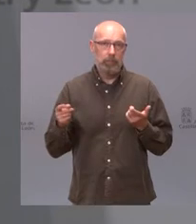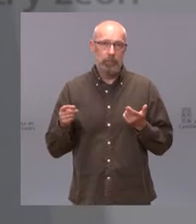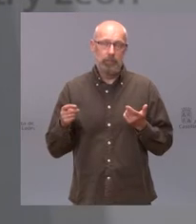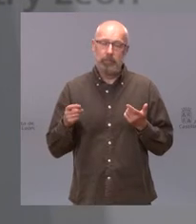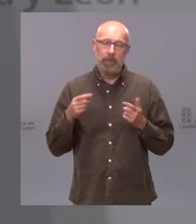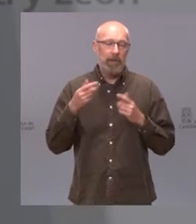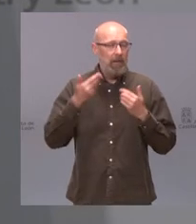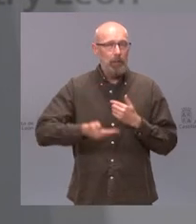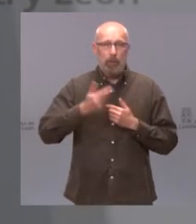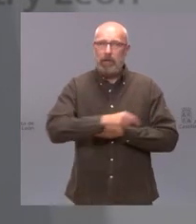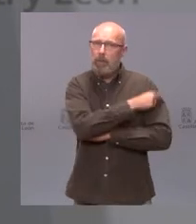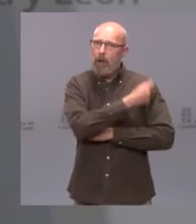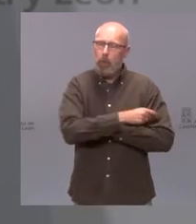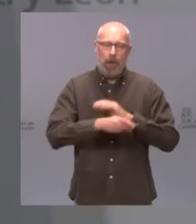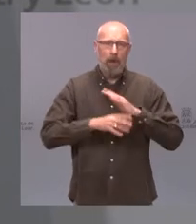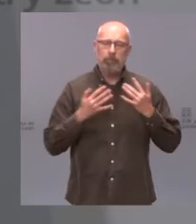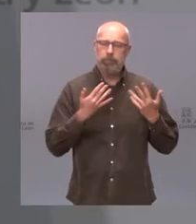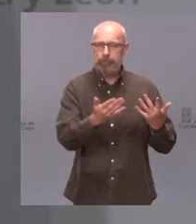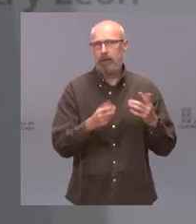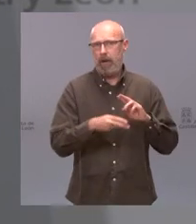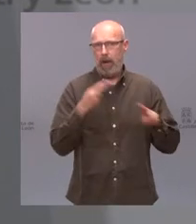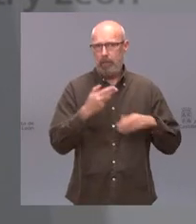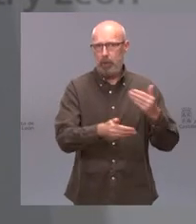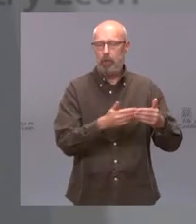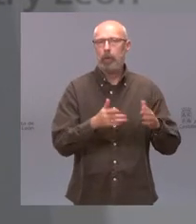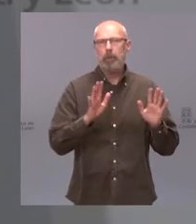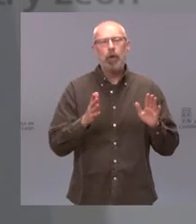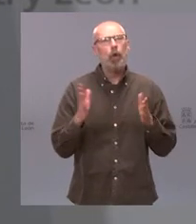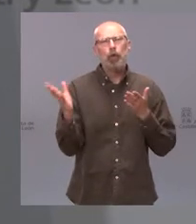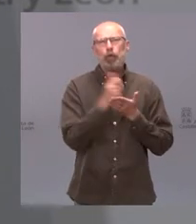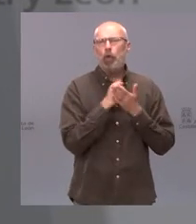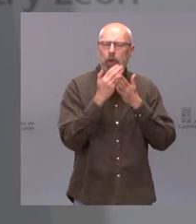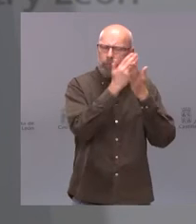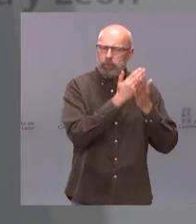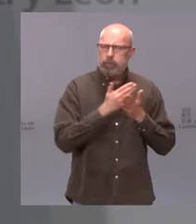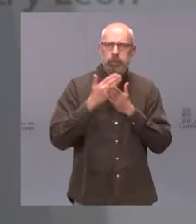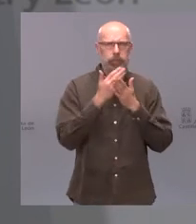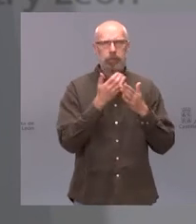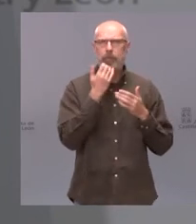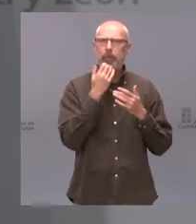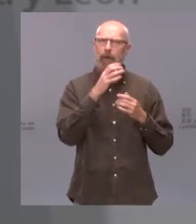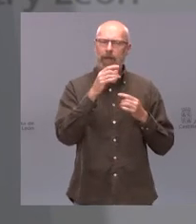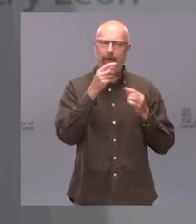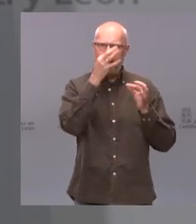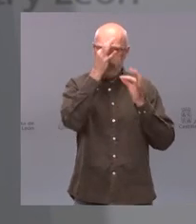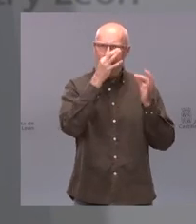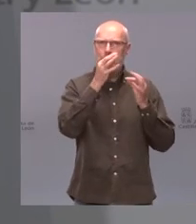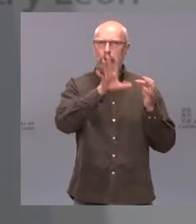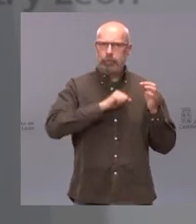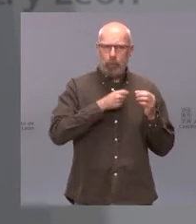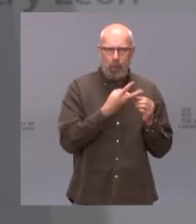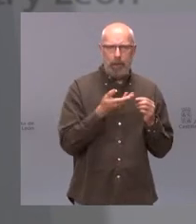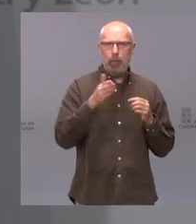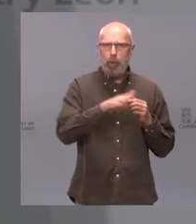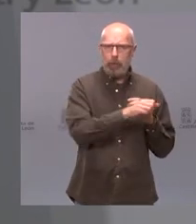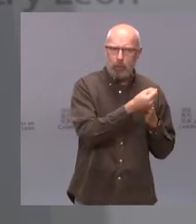ritmo. Pero naturalmente que tomamos todo en consideración, la incidencia, la mortalidad, la hospitalización, las camas